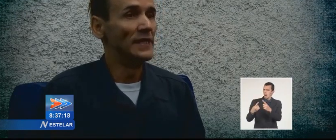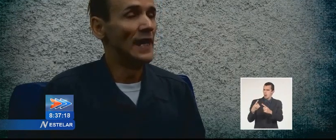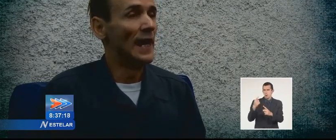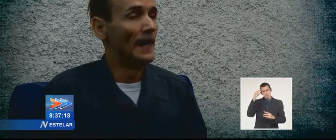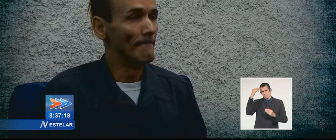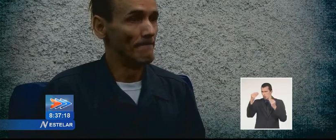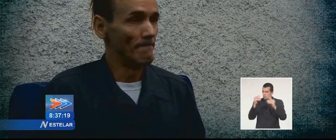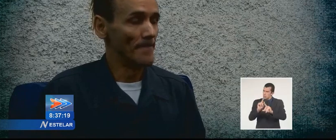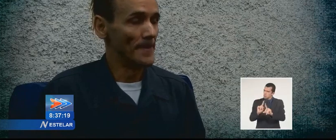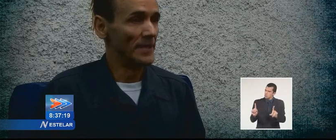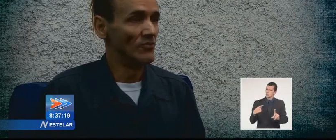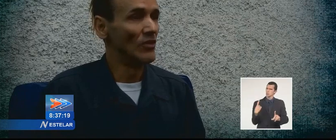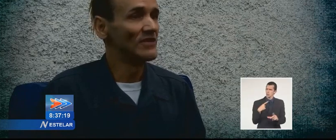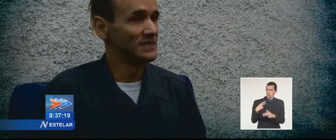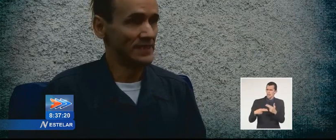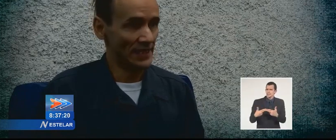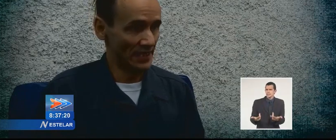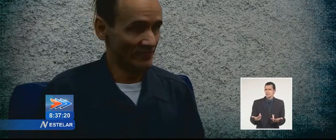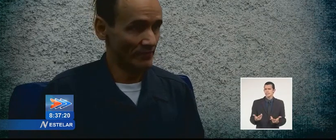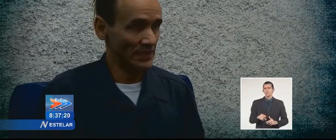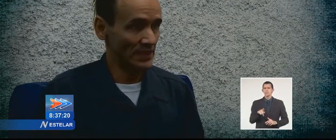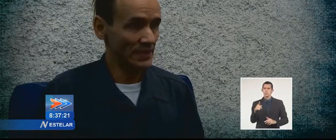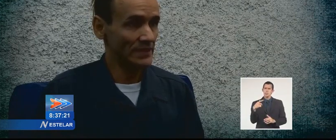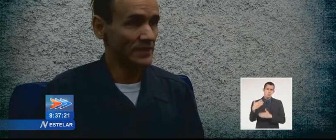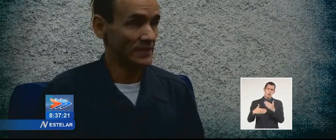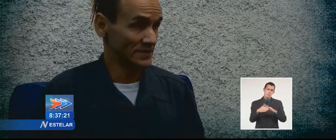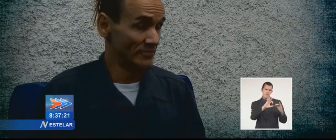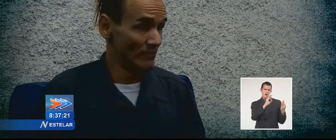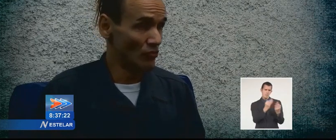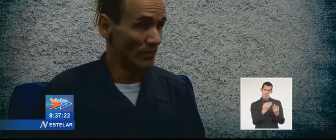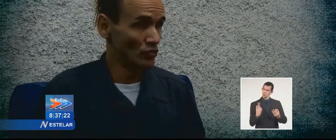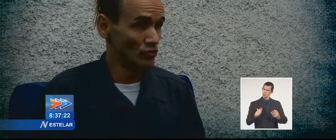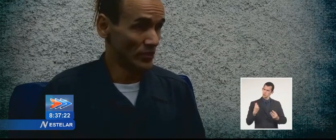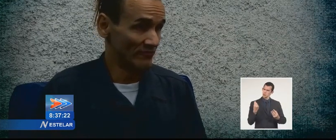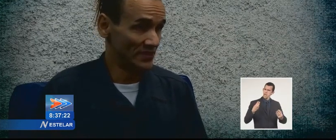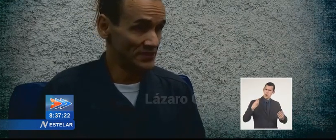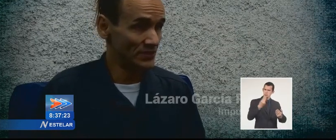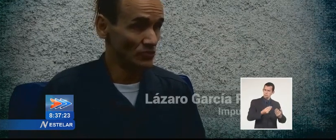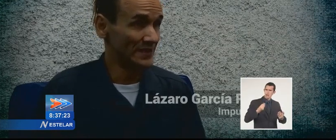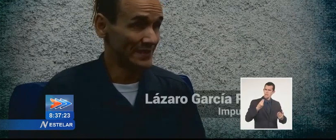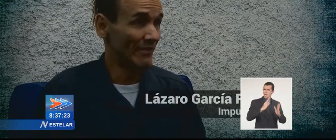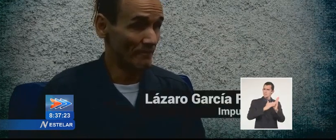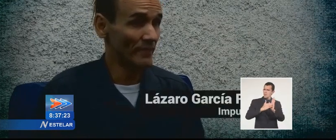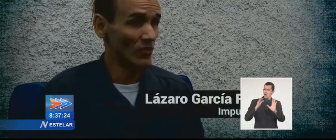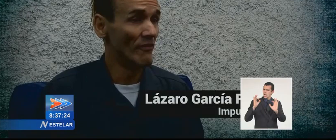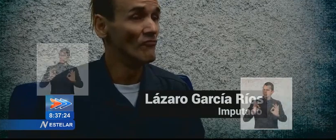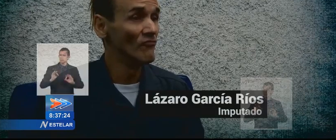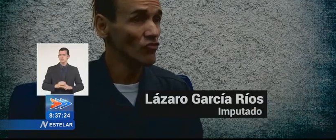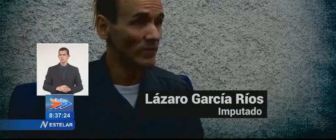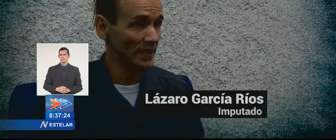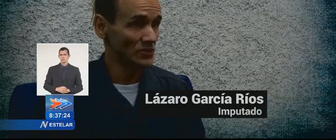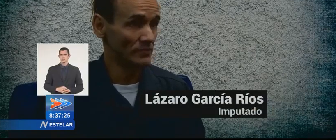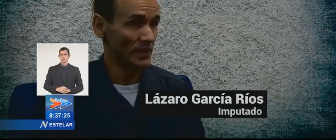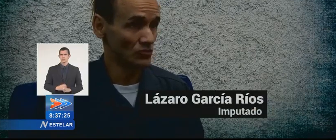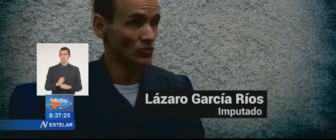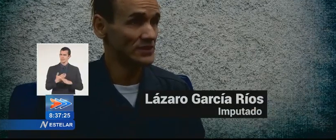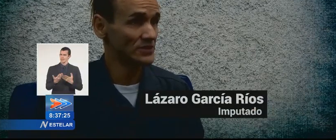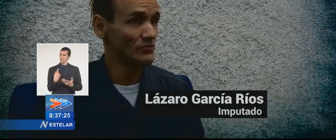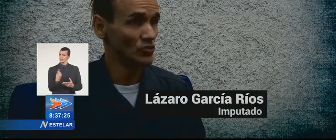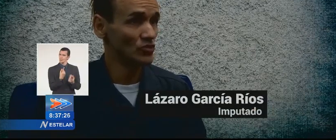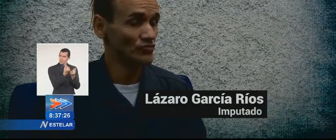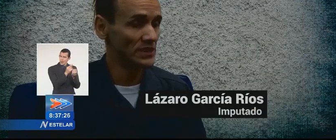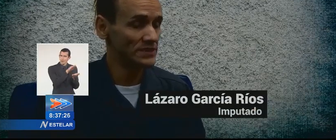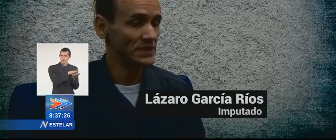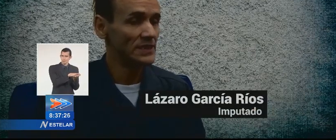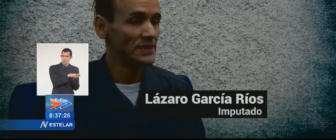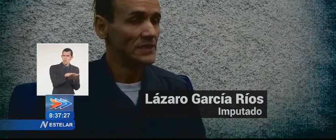no habría, no le faltaría nada a la familia, que recibiríamos un apoyo total financiero, que había un fondo para eso, para todo